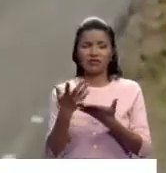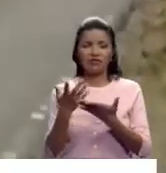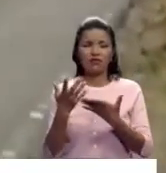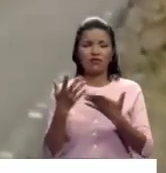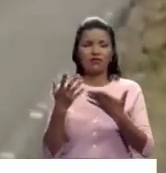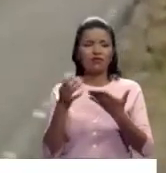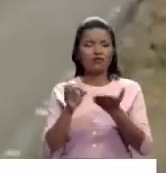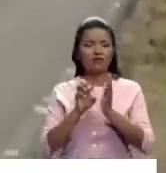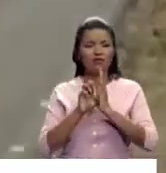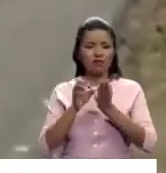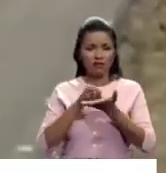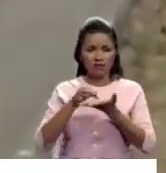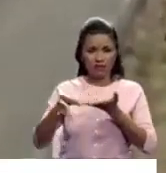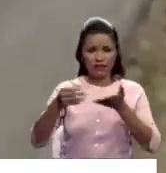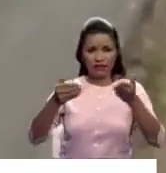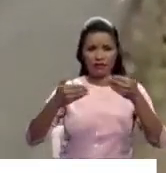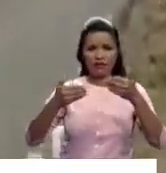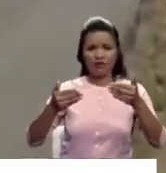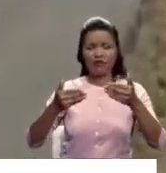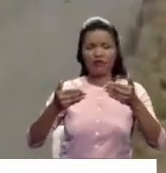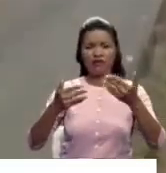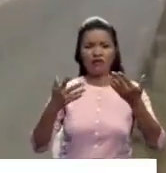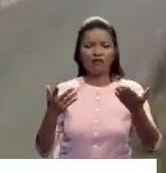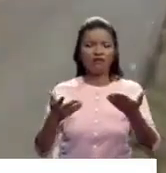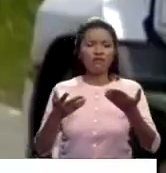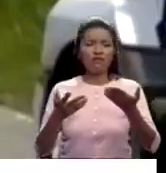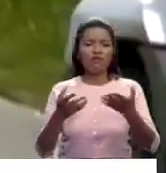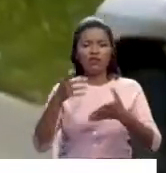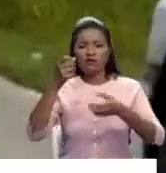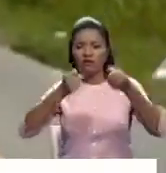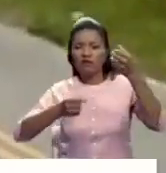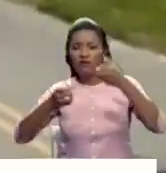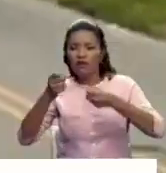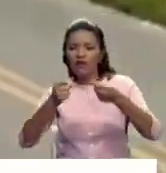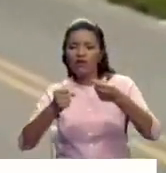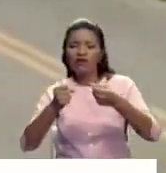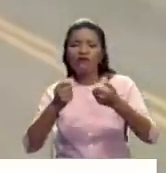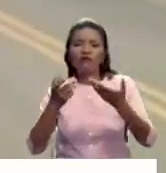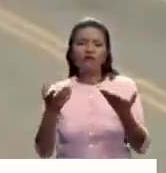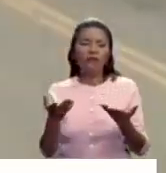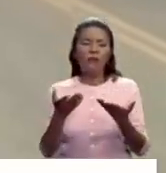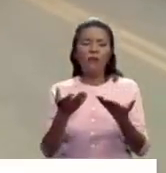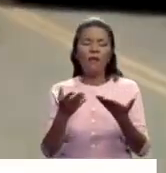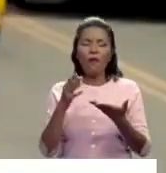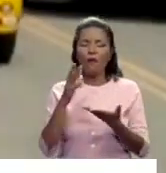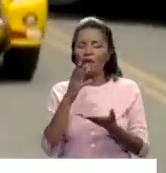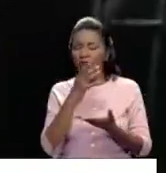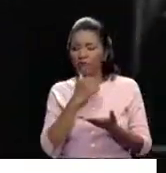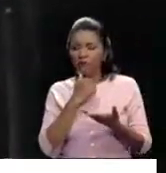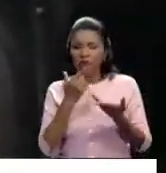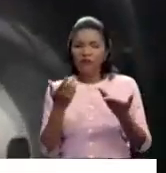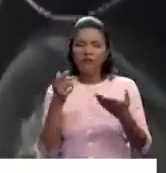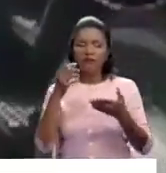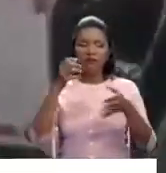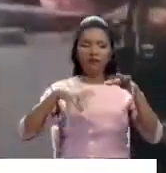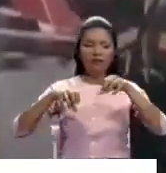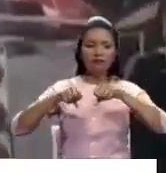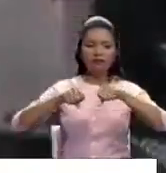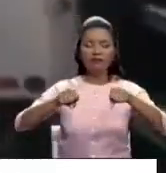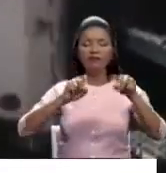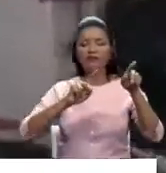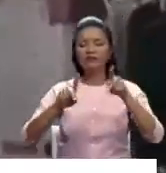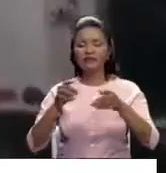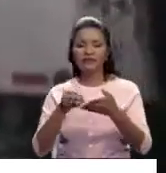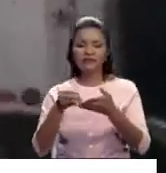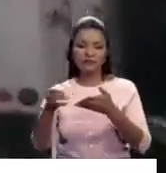la provincia de Panamá hay escasez de la materia prima de leche para proveer la leche que se necesita en los supermercados para los